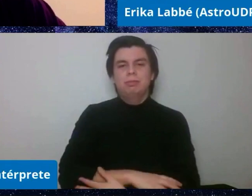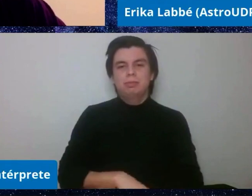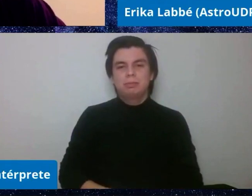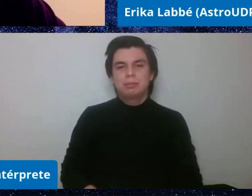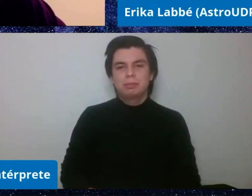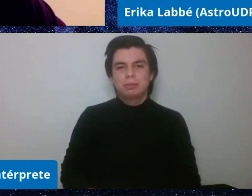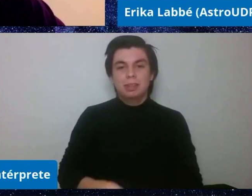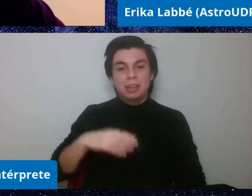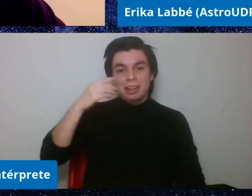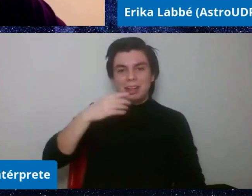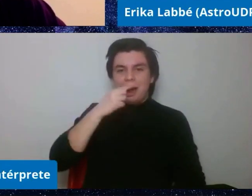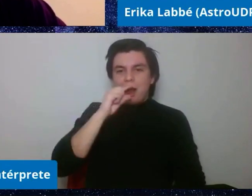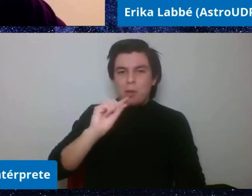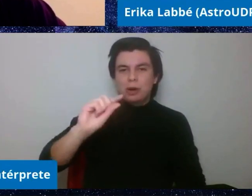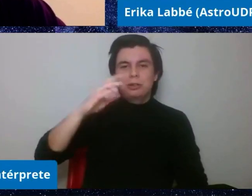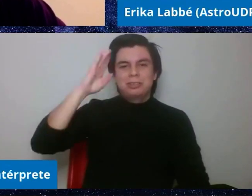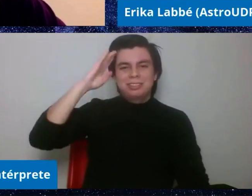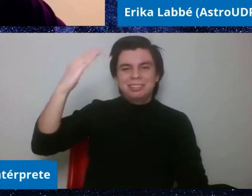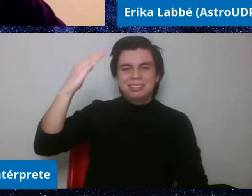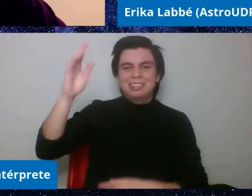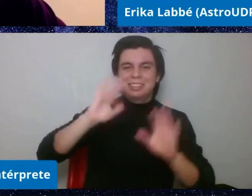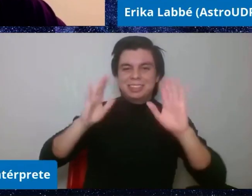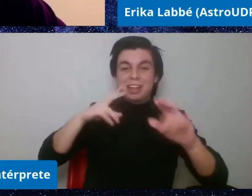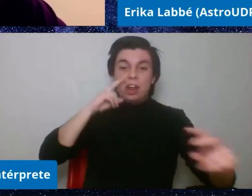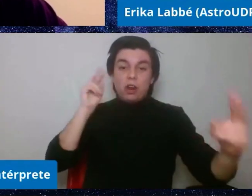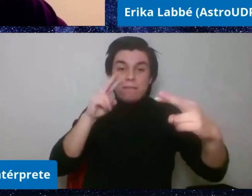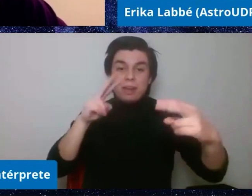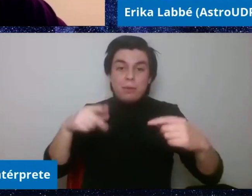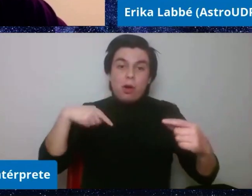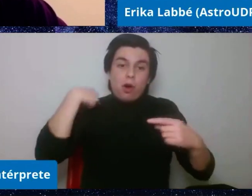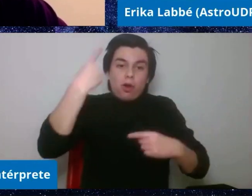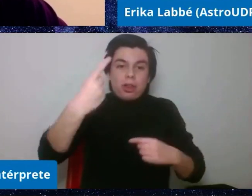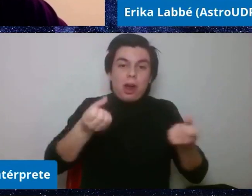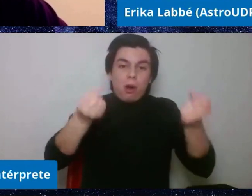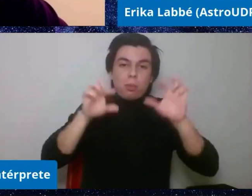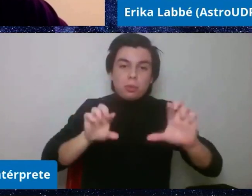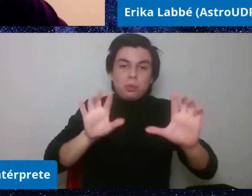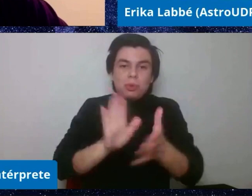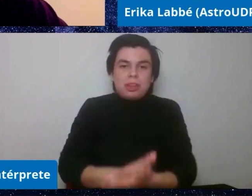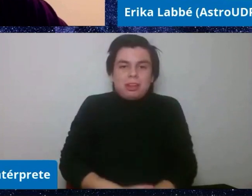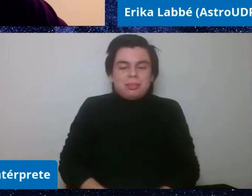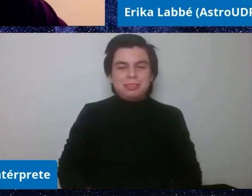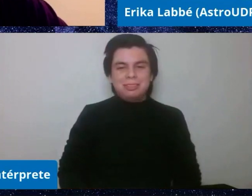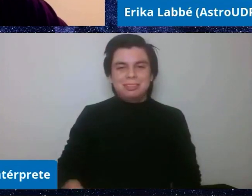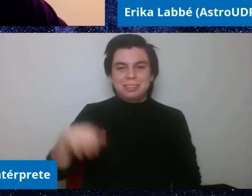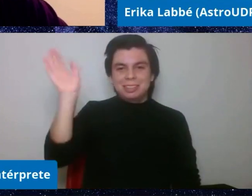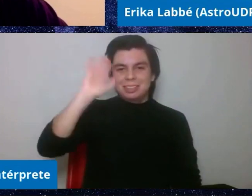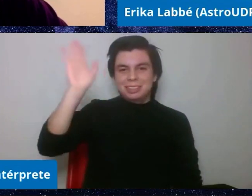Hasta luego. Gracias a todas y a todos. Nos vemos en la próxima oportunidad. Chao.